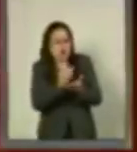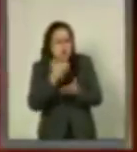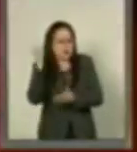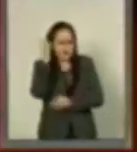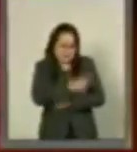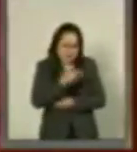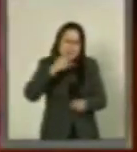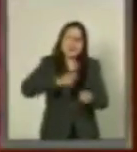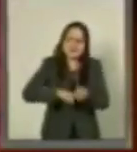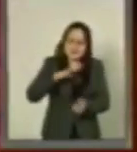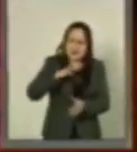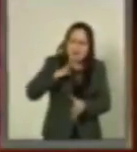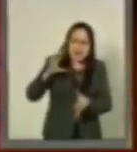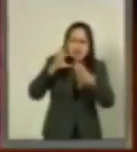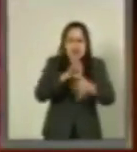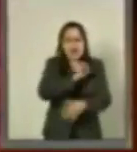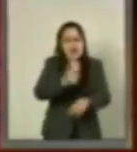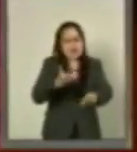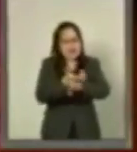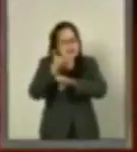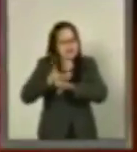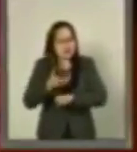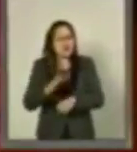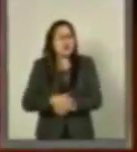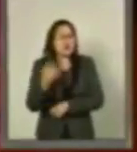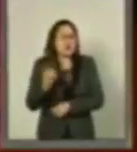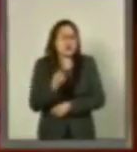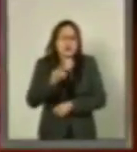eso a pesar de que